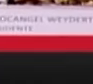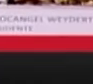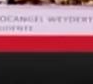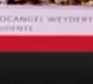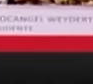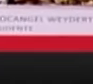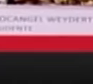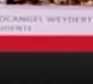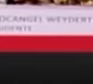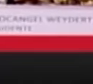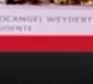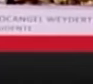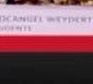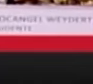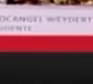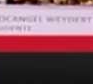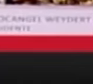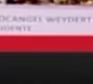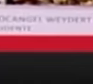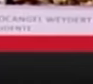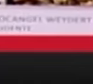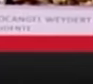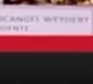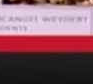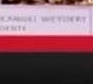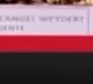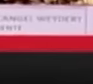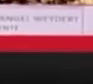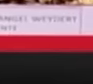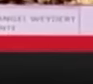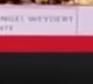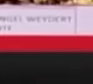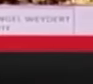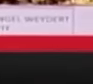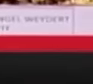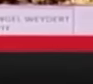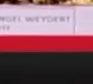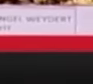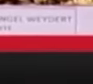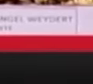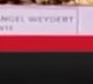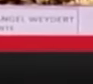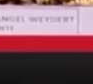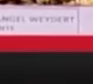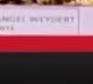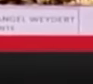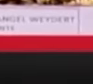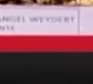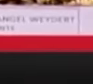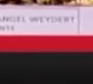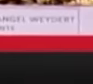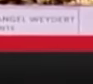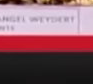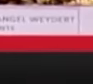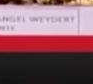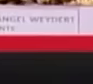internacional en Roma por el uso y promoción del gas, igual de la Fundación Clinton, otro reconocimiento, y eso es lo que estamos promoviendo